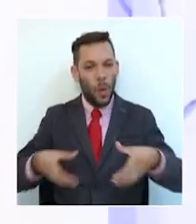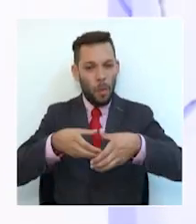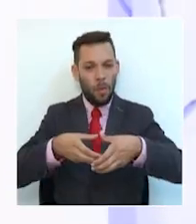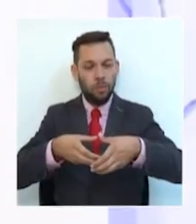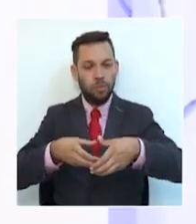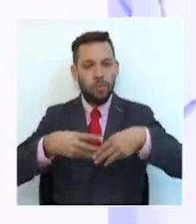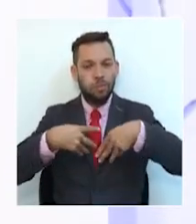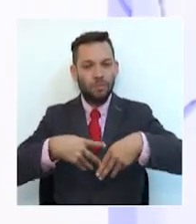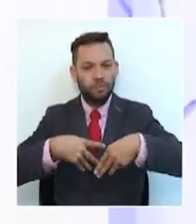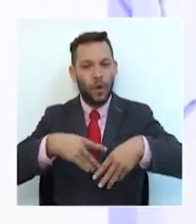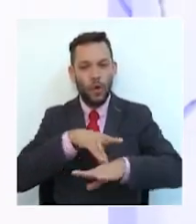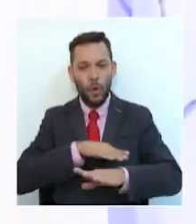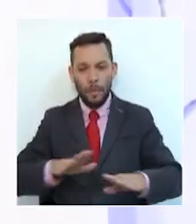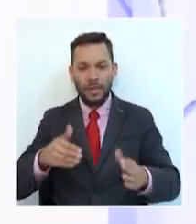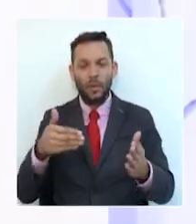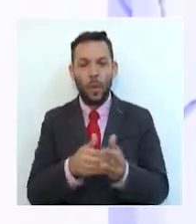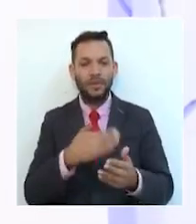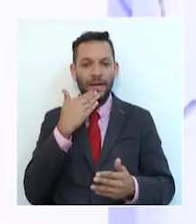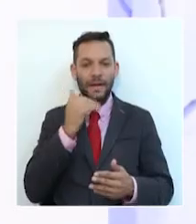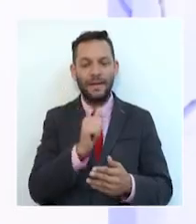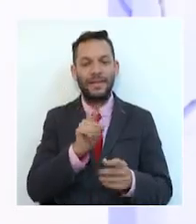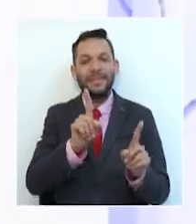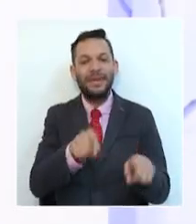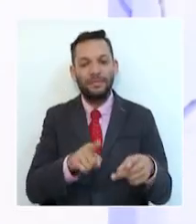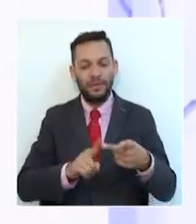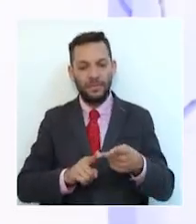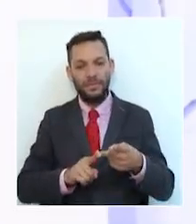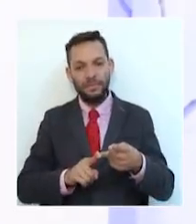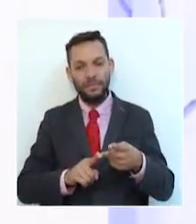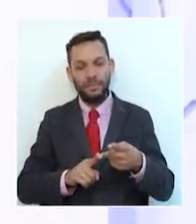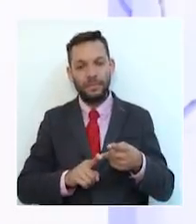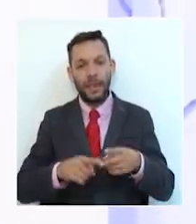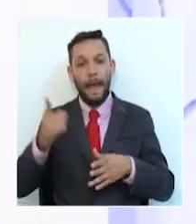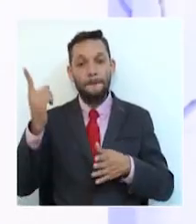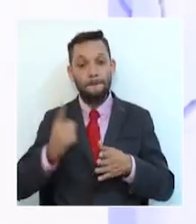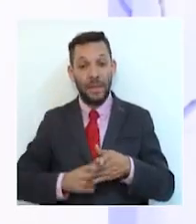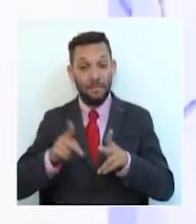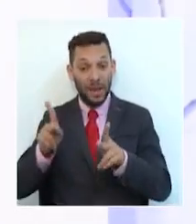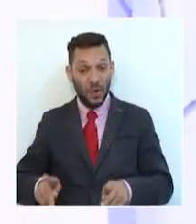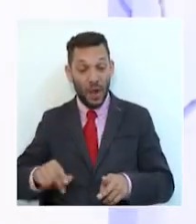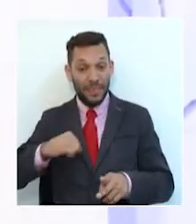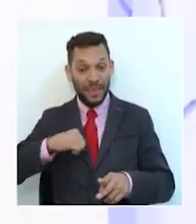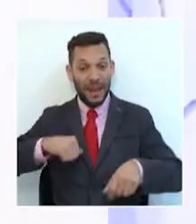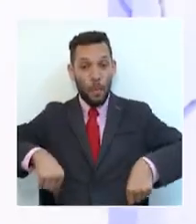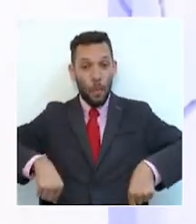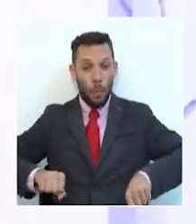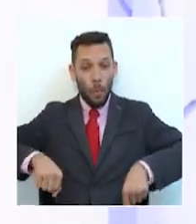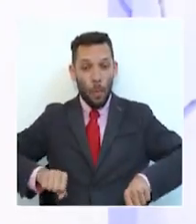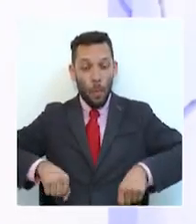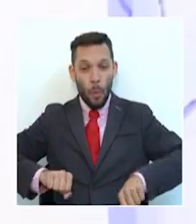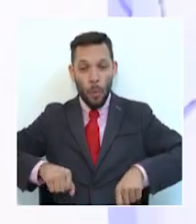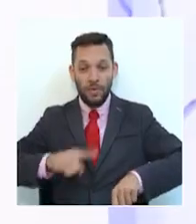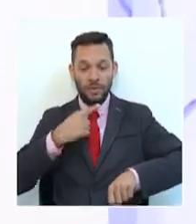realizando contra el maltrato a la mujer desde el Parque de la Mujer, también se unieron más de 1000 moteros de esta comunidad que también está rechazando